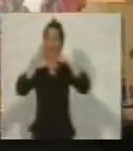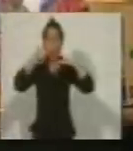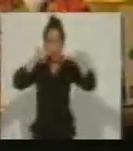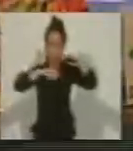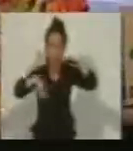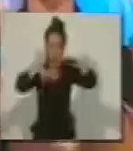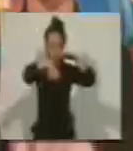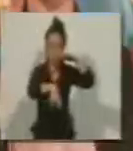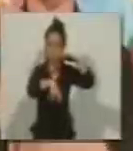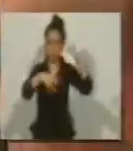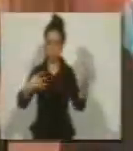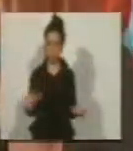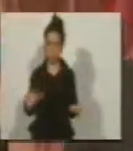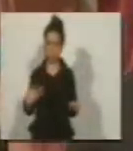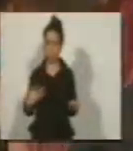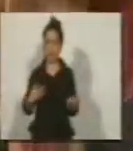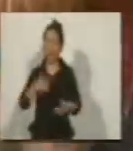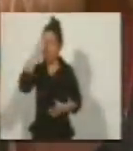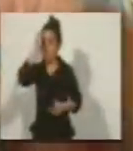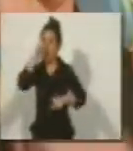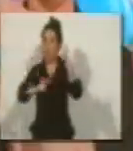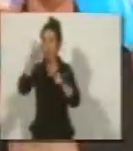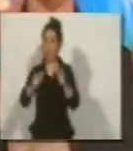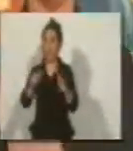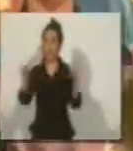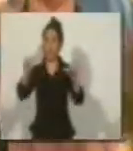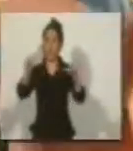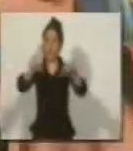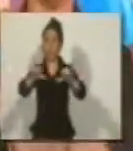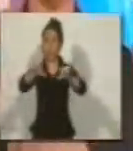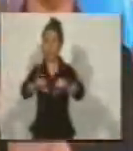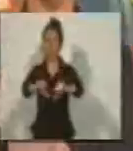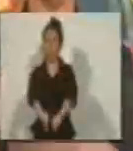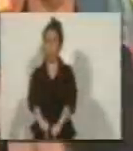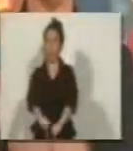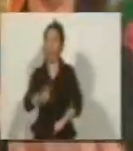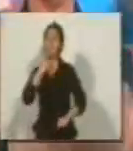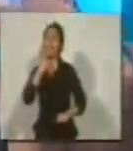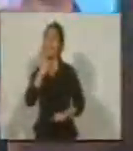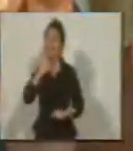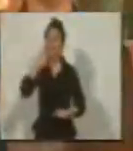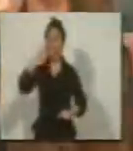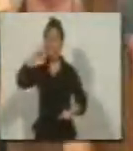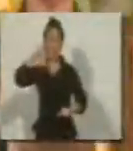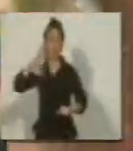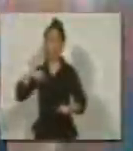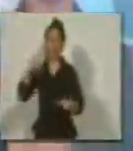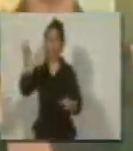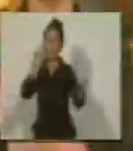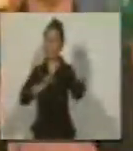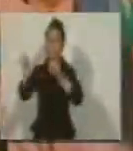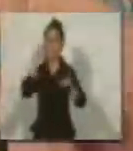mi gente se hunde más y más. Dice que el museo al turismo